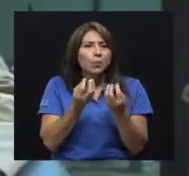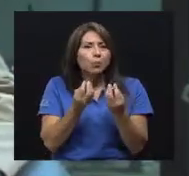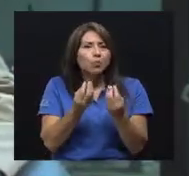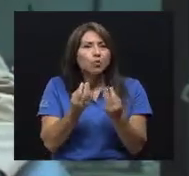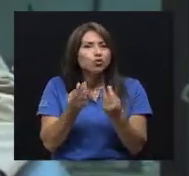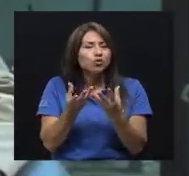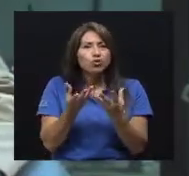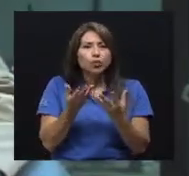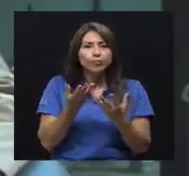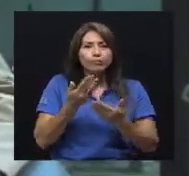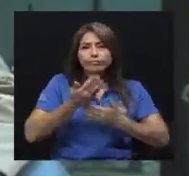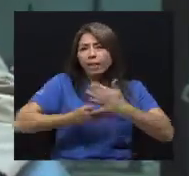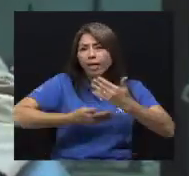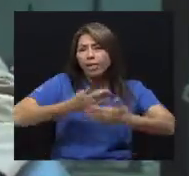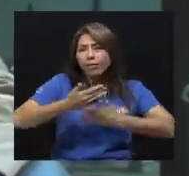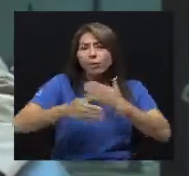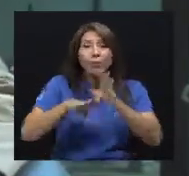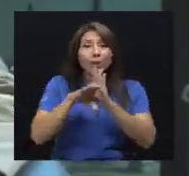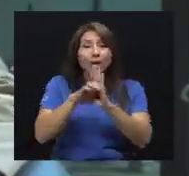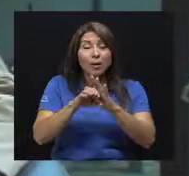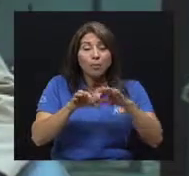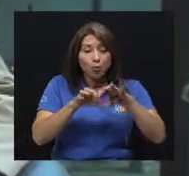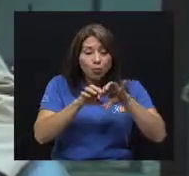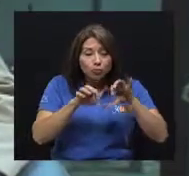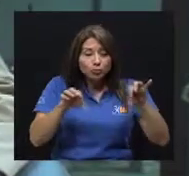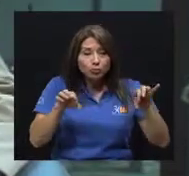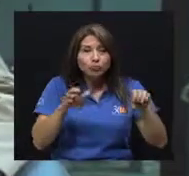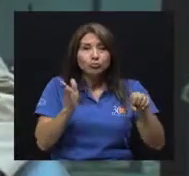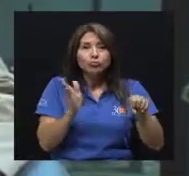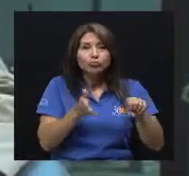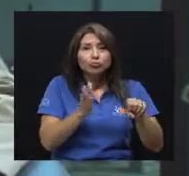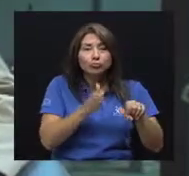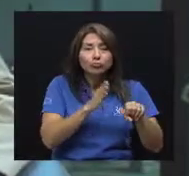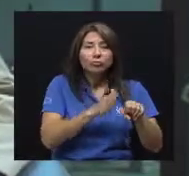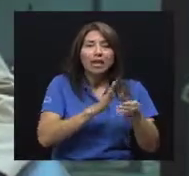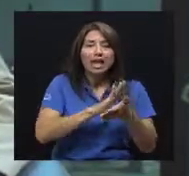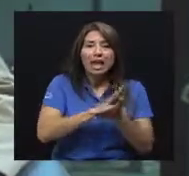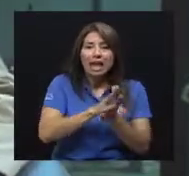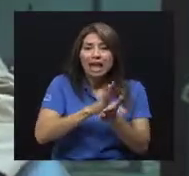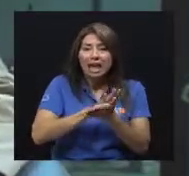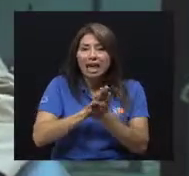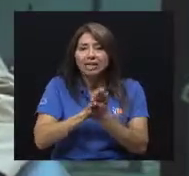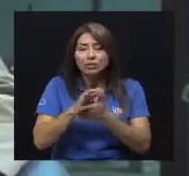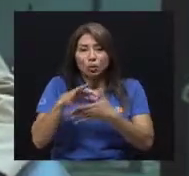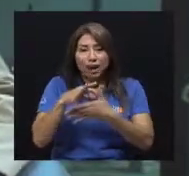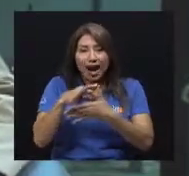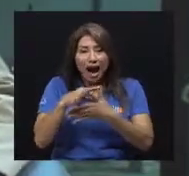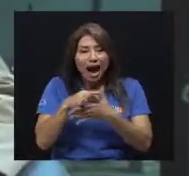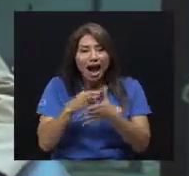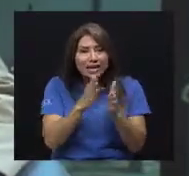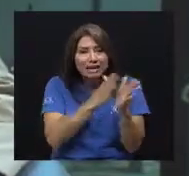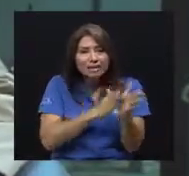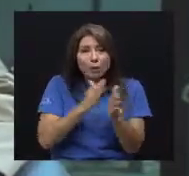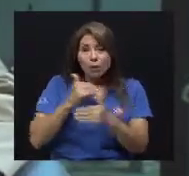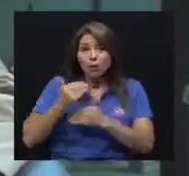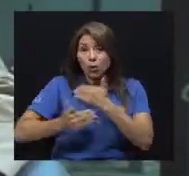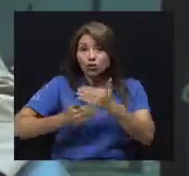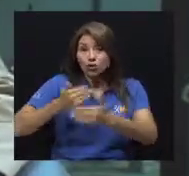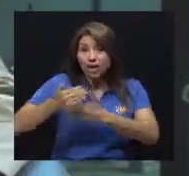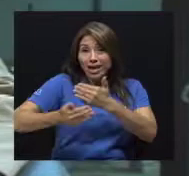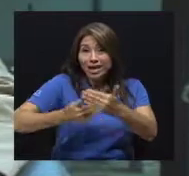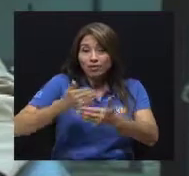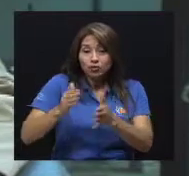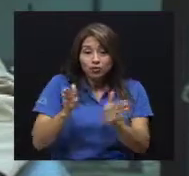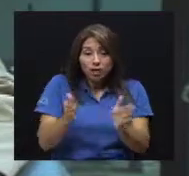procesada. Es decir, todos estos embutidos, quesos, carnes maduradas que tienen procesos